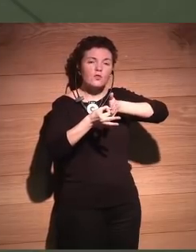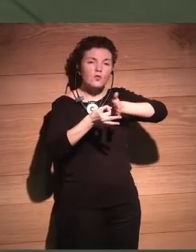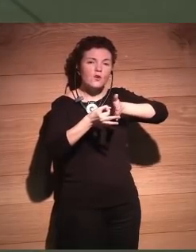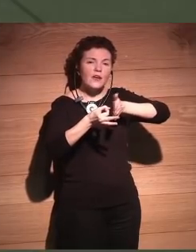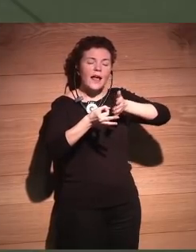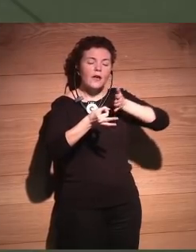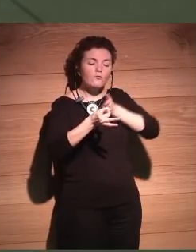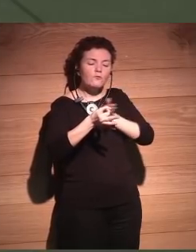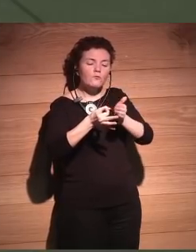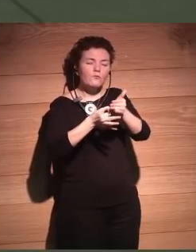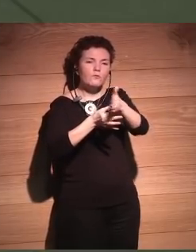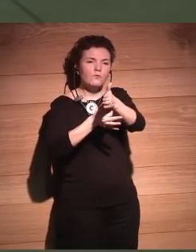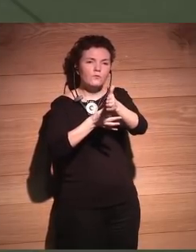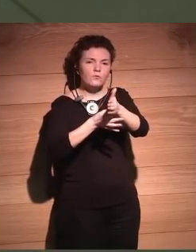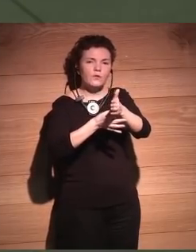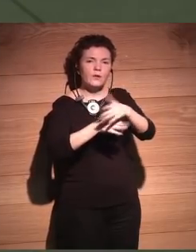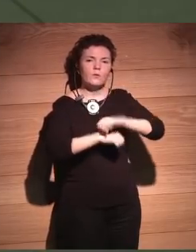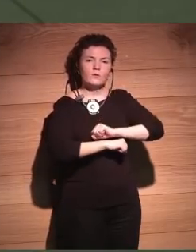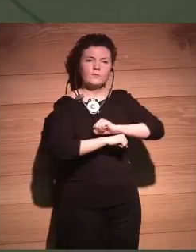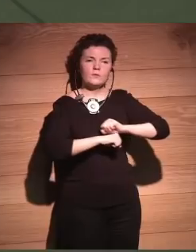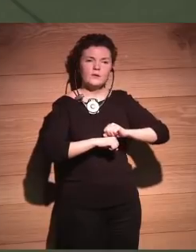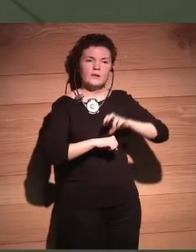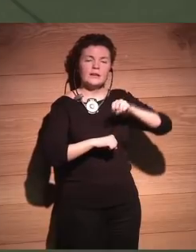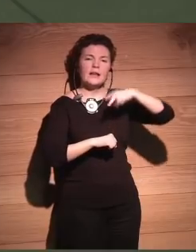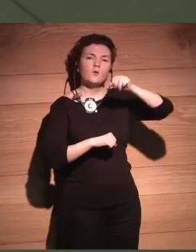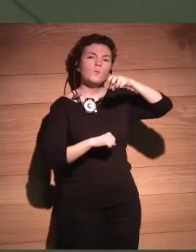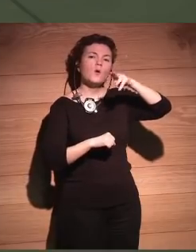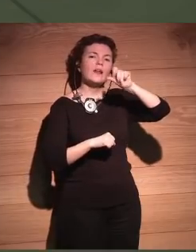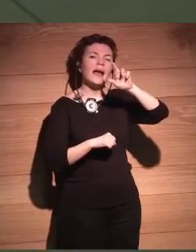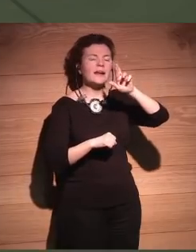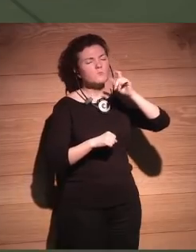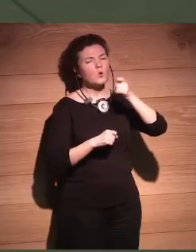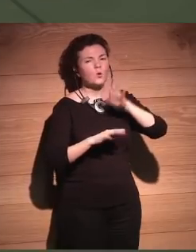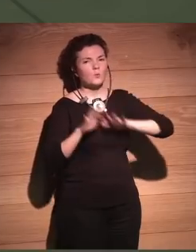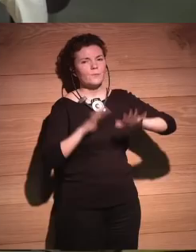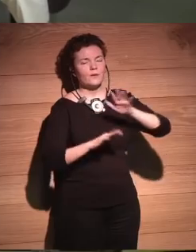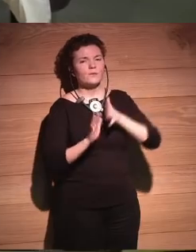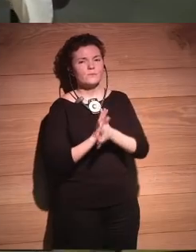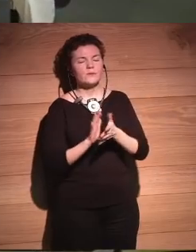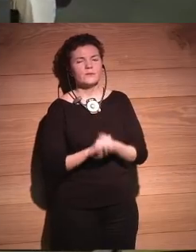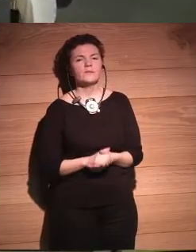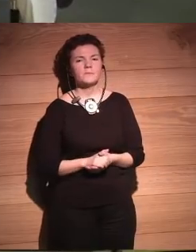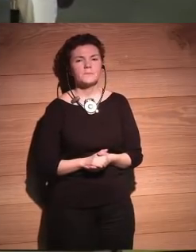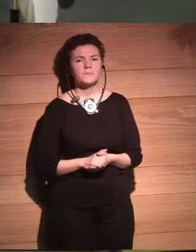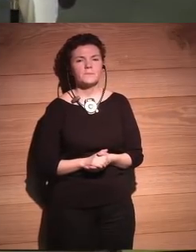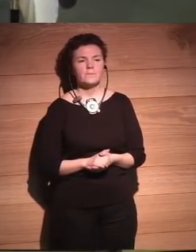no se va a acomodar en el rango nanomolar. Entonces es un poquito complicado.